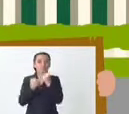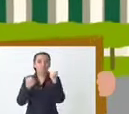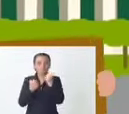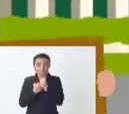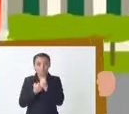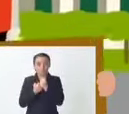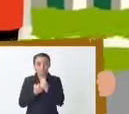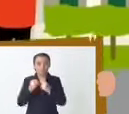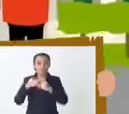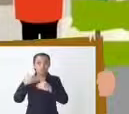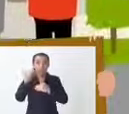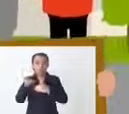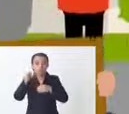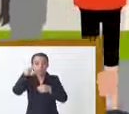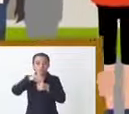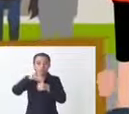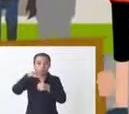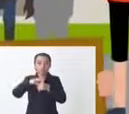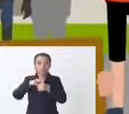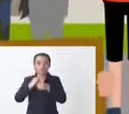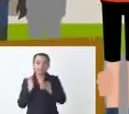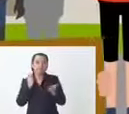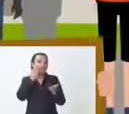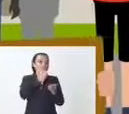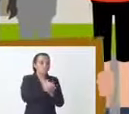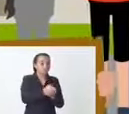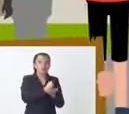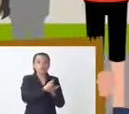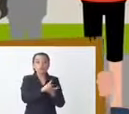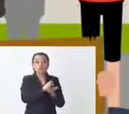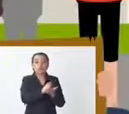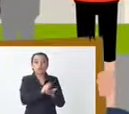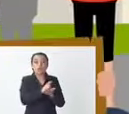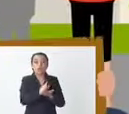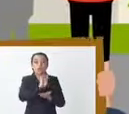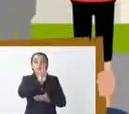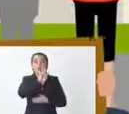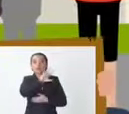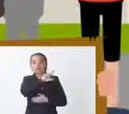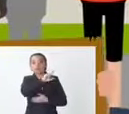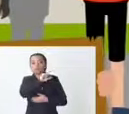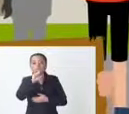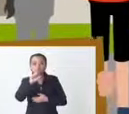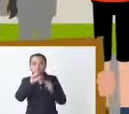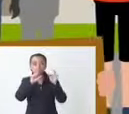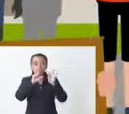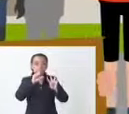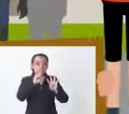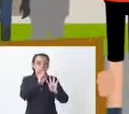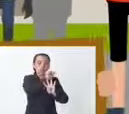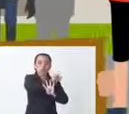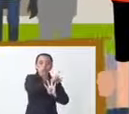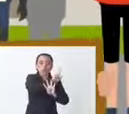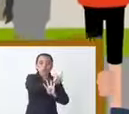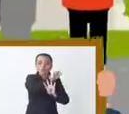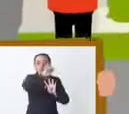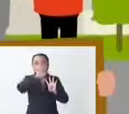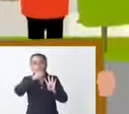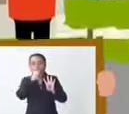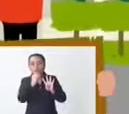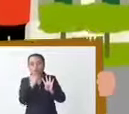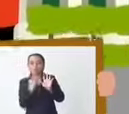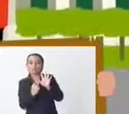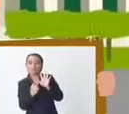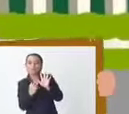de las elecciones, Greta volvió a la escuela 4 días a la semana. Ella iba de lunes a jueves y por los viernes faltaba